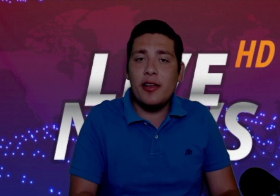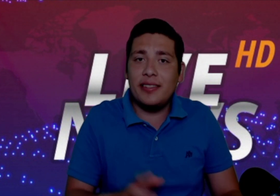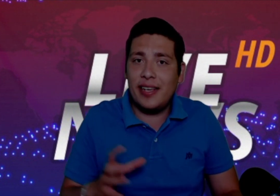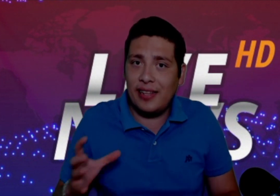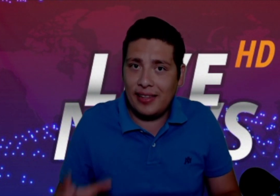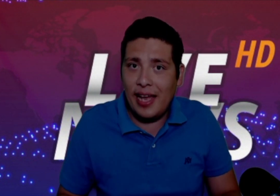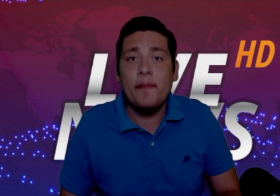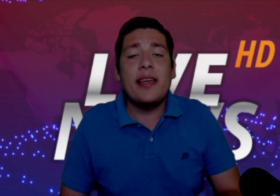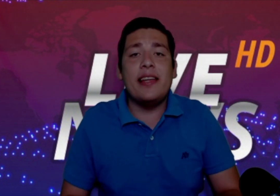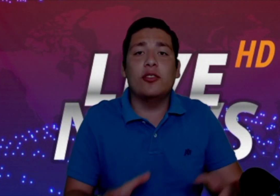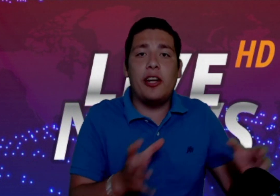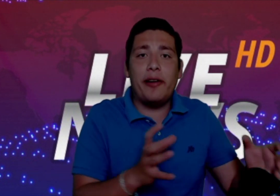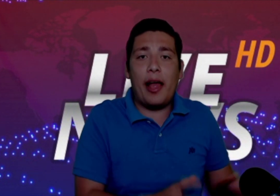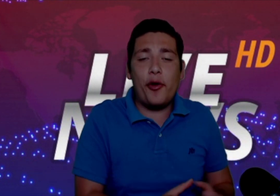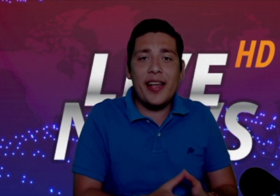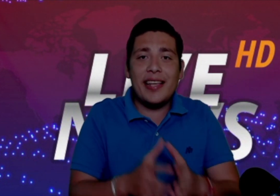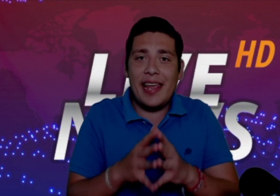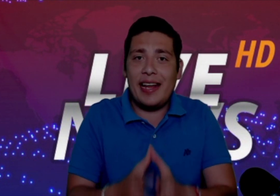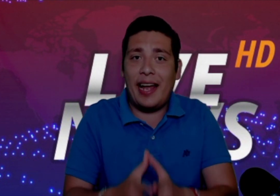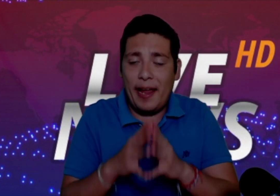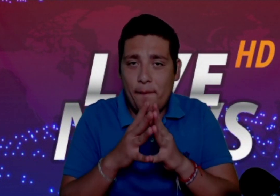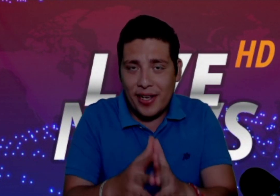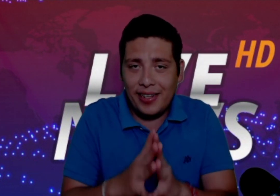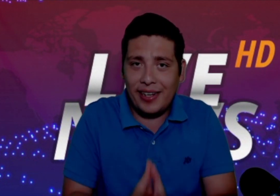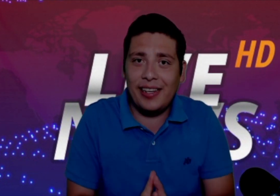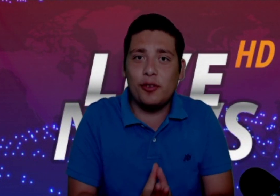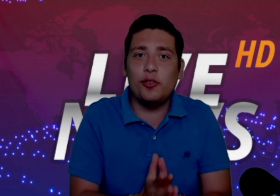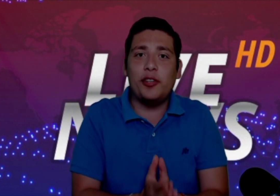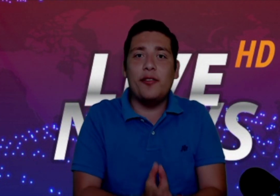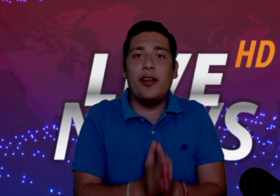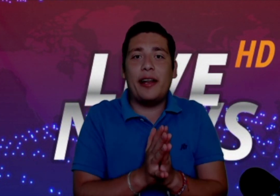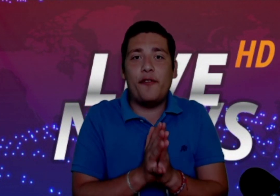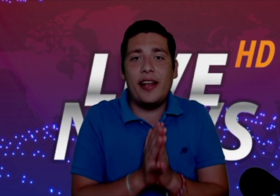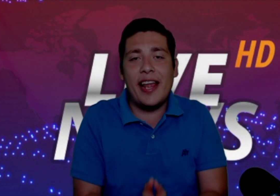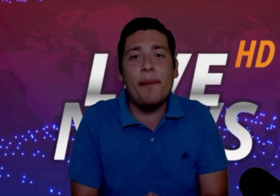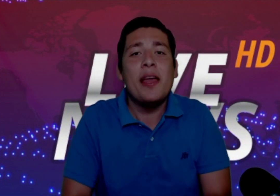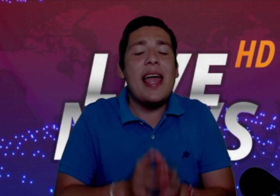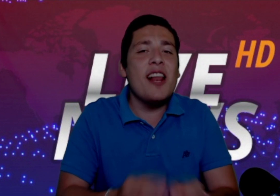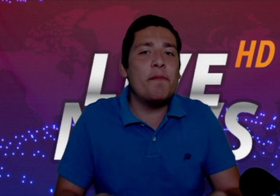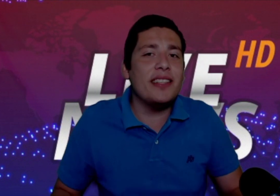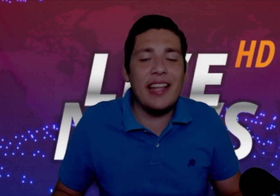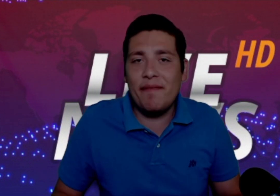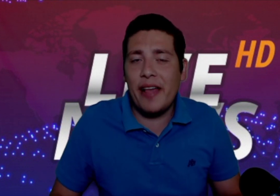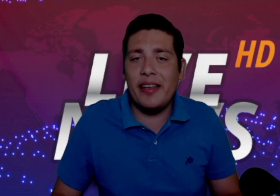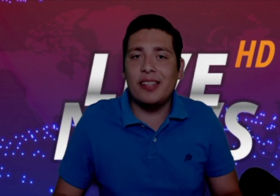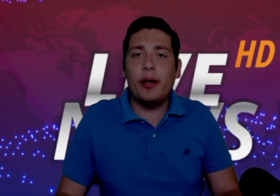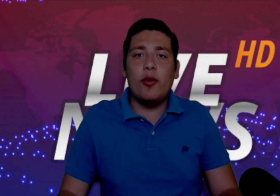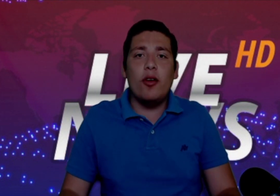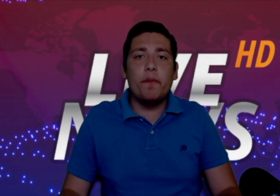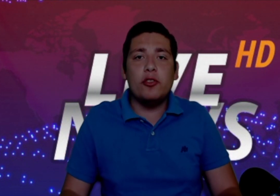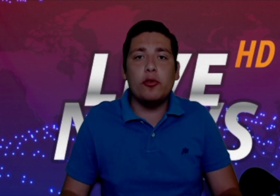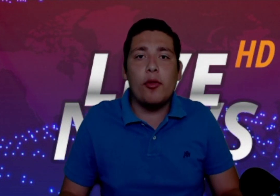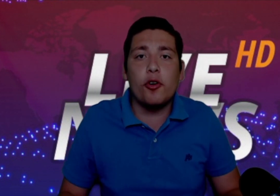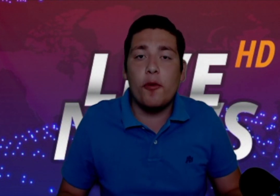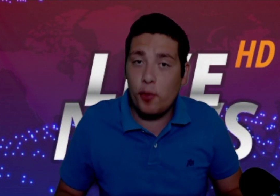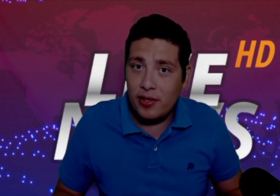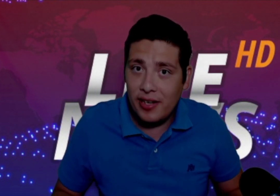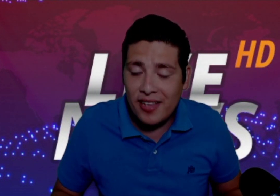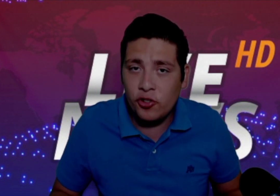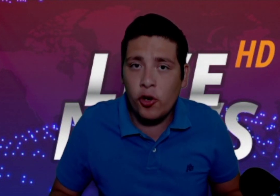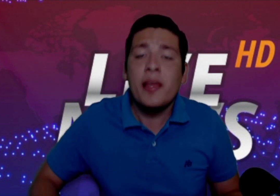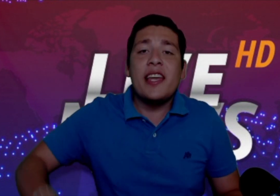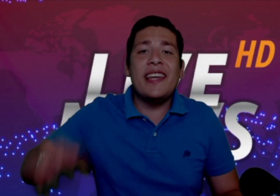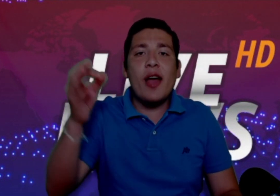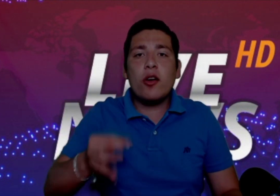la policía estatal y los trabajadores de ICA, empresa que está construyendo la refinería, el presidente Andrés Manuel López Obrador rompió